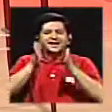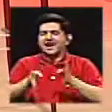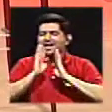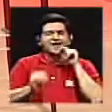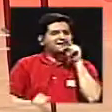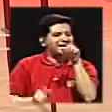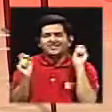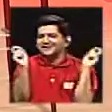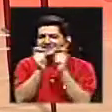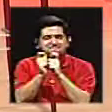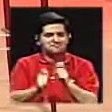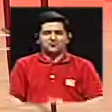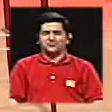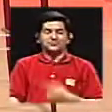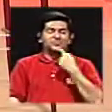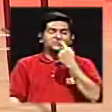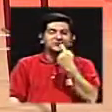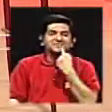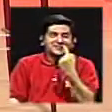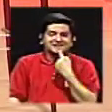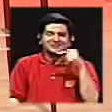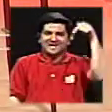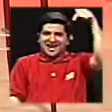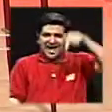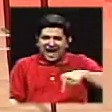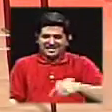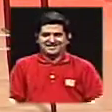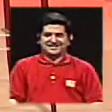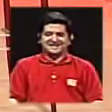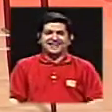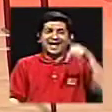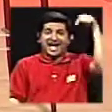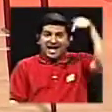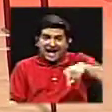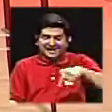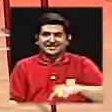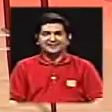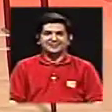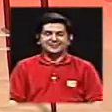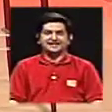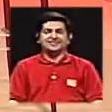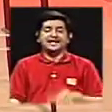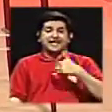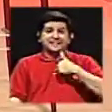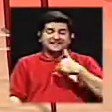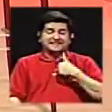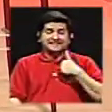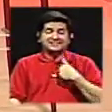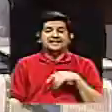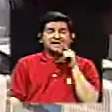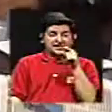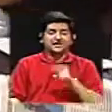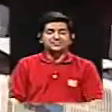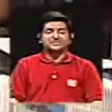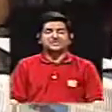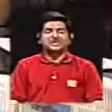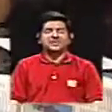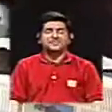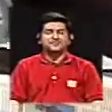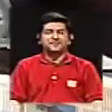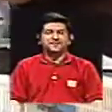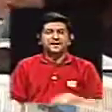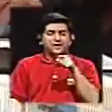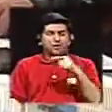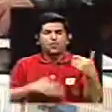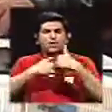de eso. Dirigente sindical que soy usted, por la organización. Aquí. Por protección aquí, de la Organización Internacional del Trabajo. Aquí tiene la identificación de ANTEC. Por Costa para venir Rica. A